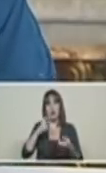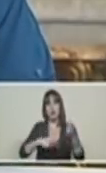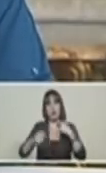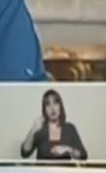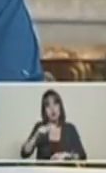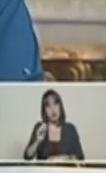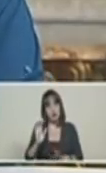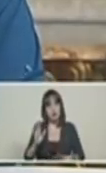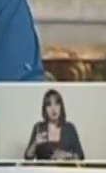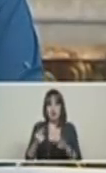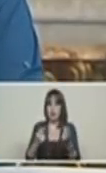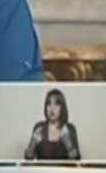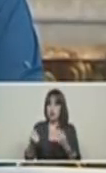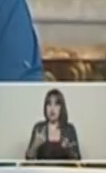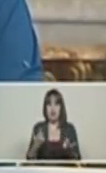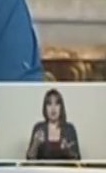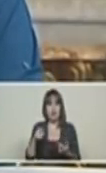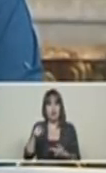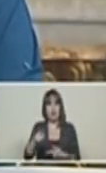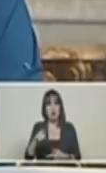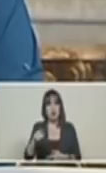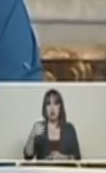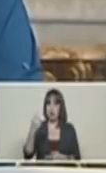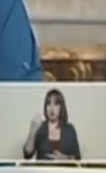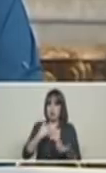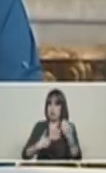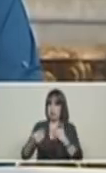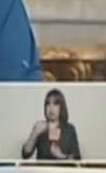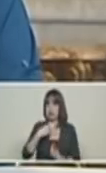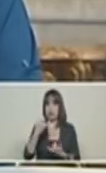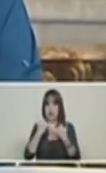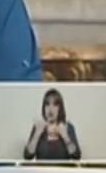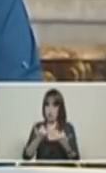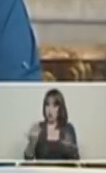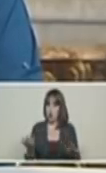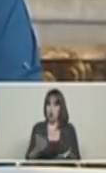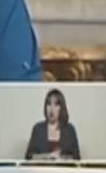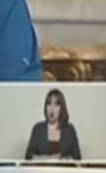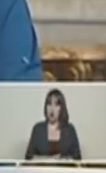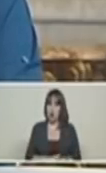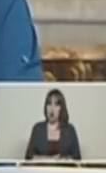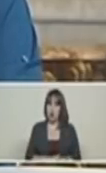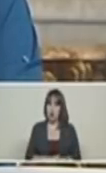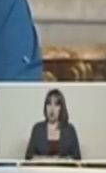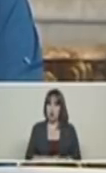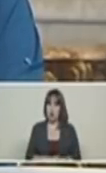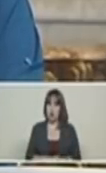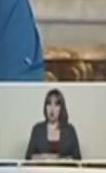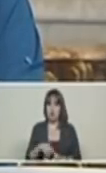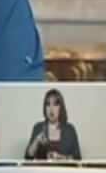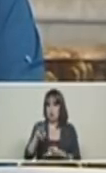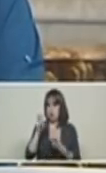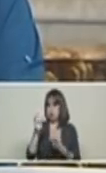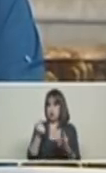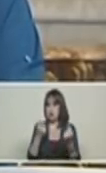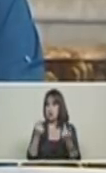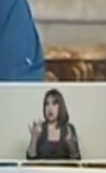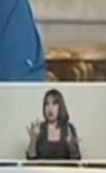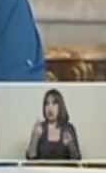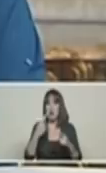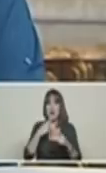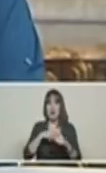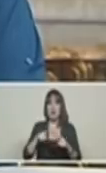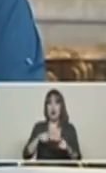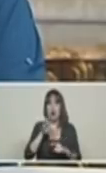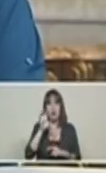venderlos. Y yo le digo, ¿no te das cuenta que te estás haciendo daño a tú mismo? Tú no te das cuenta. Puede ser que tengas una platica, pero estás haciendo daño